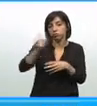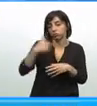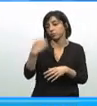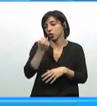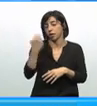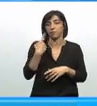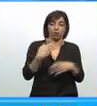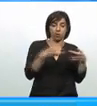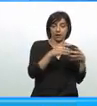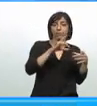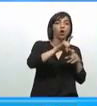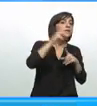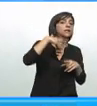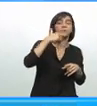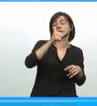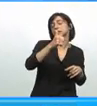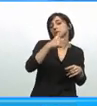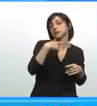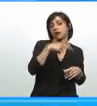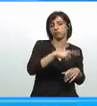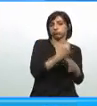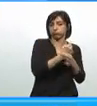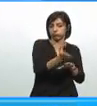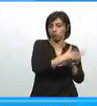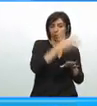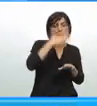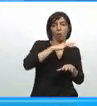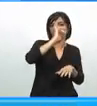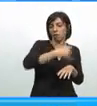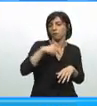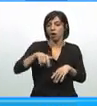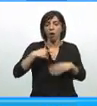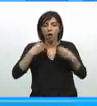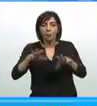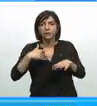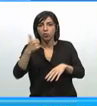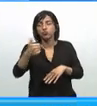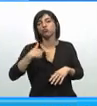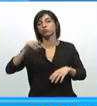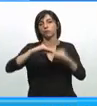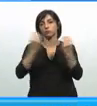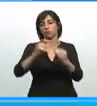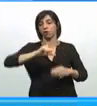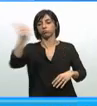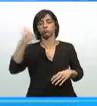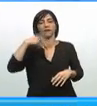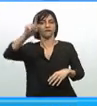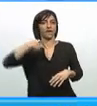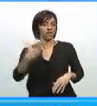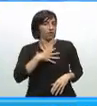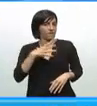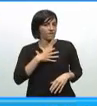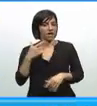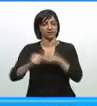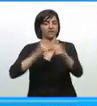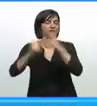Kimsa. Importante comenzar con el pie derecho y eso te da la confianza y las ganas de seguir trabajando y mejorando día a día más, que nos falta mucho todavía. Se cumplió